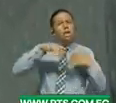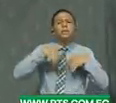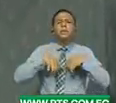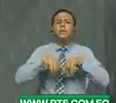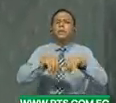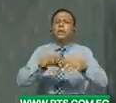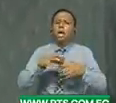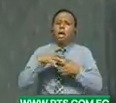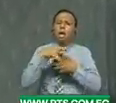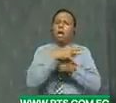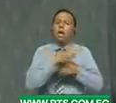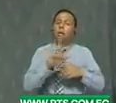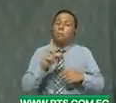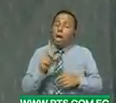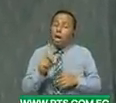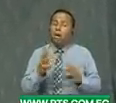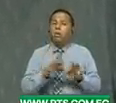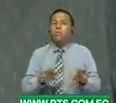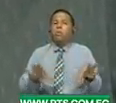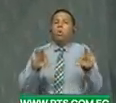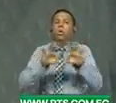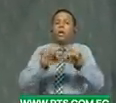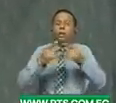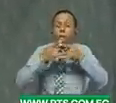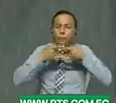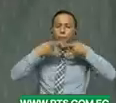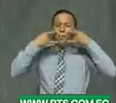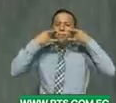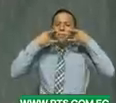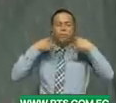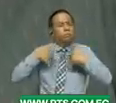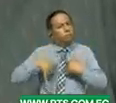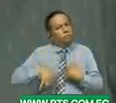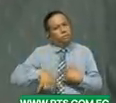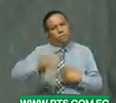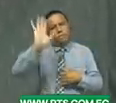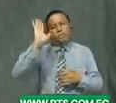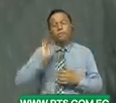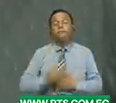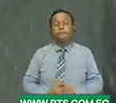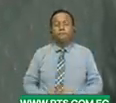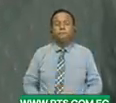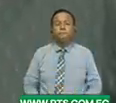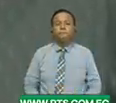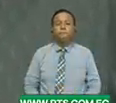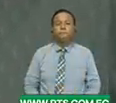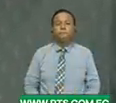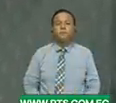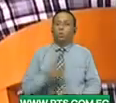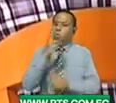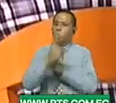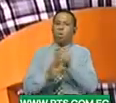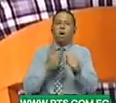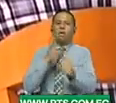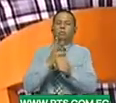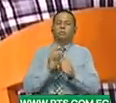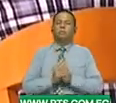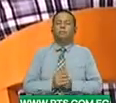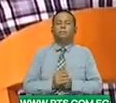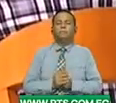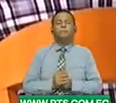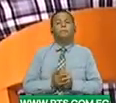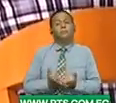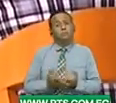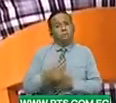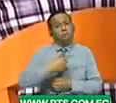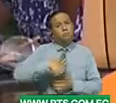cosas vamos a ir viendo, pero la mascarilla debe ser parte nuestra durante los próximos 2 años. Insisten en la